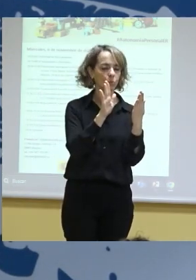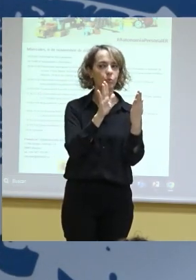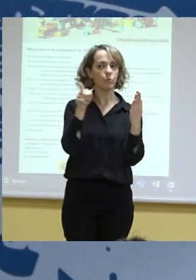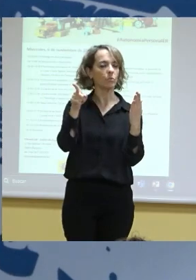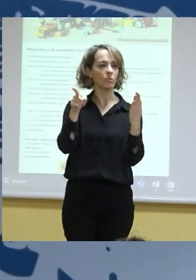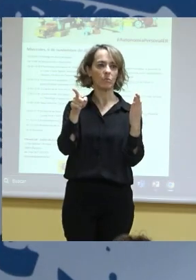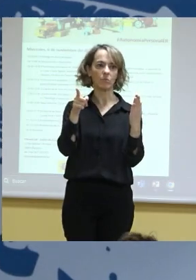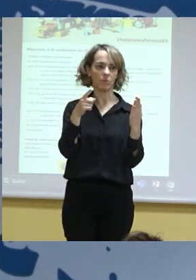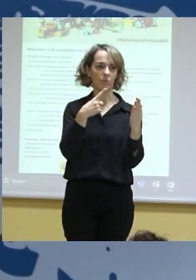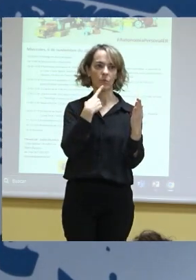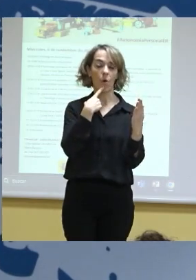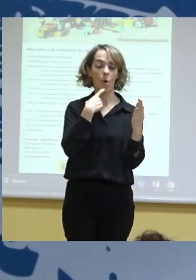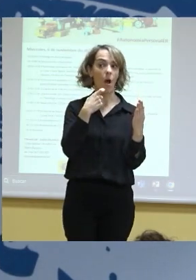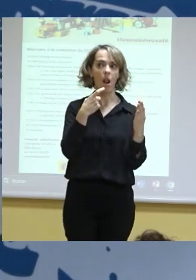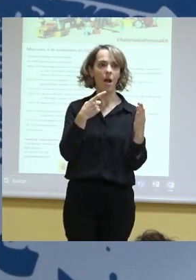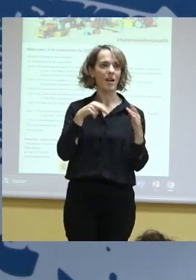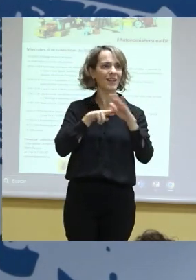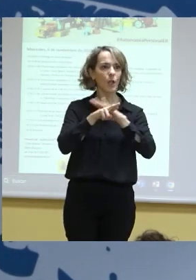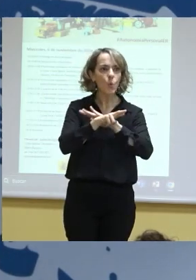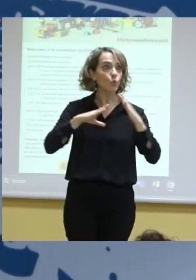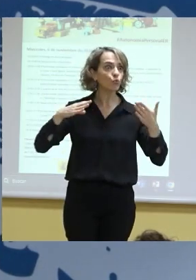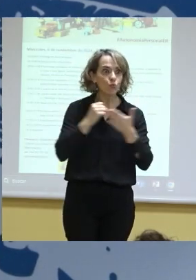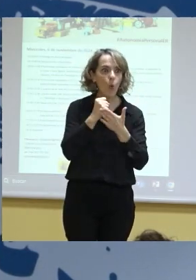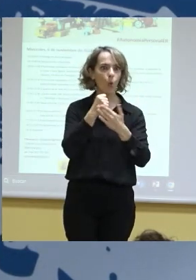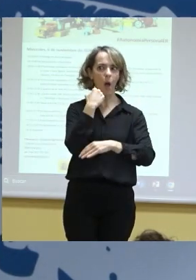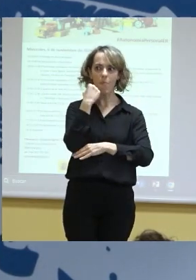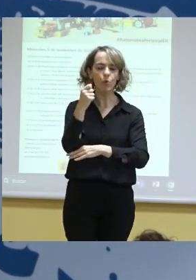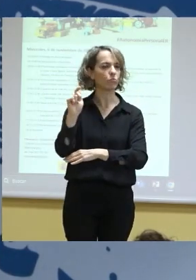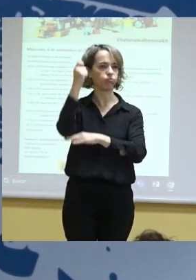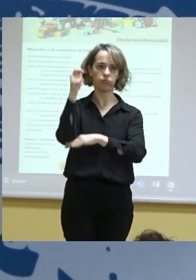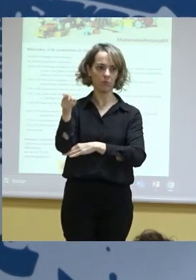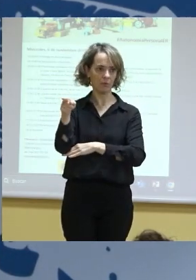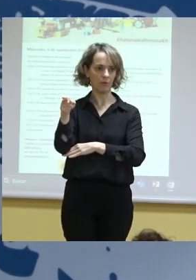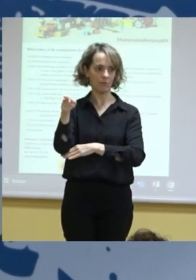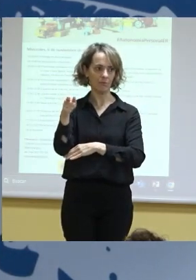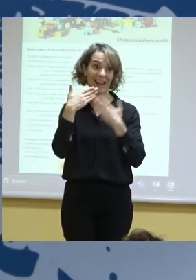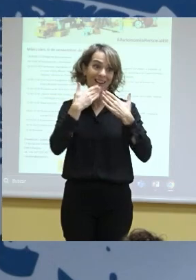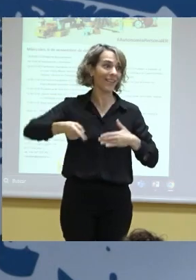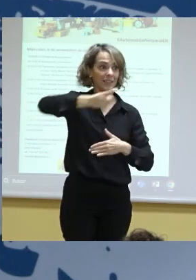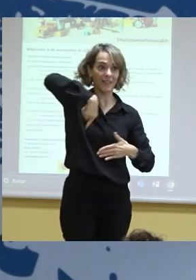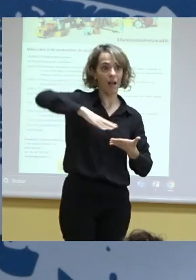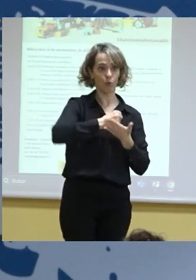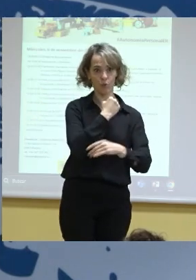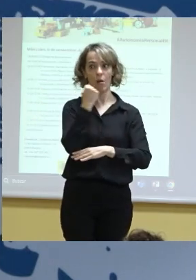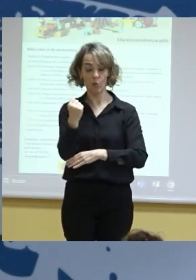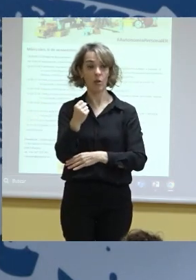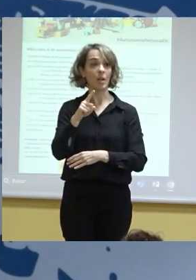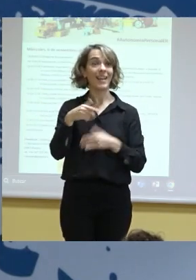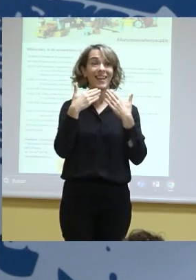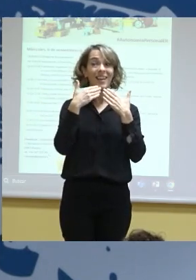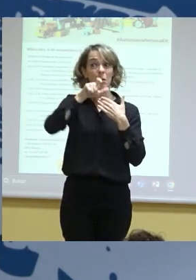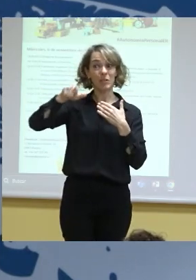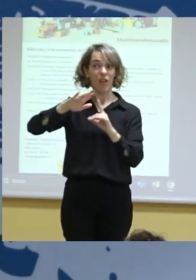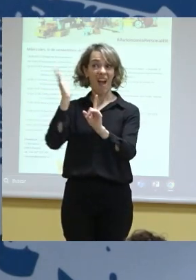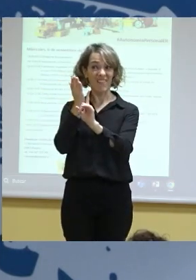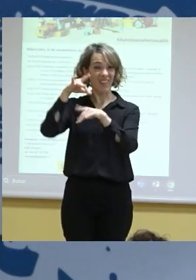y consigan todos los recursos necesarios con el apoyo de todos, ¿no? Y en este caso, pues a todas las personas afectadas con